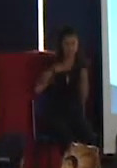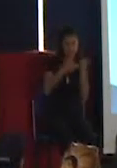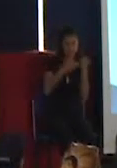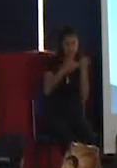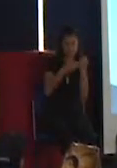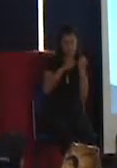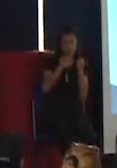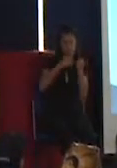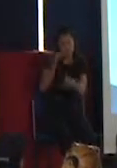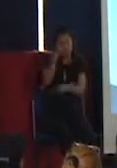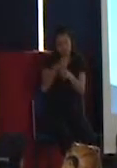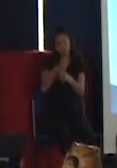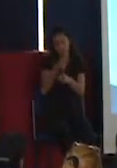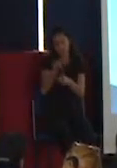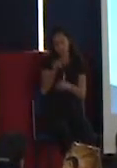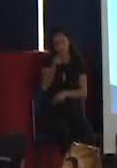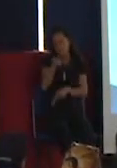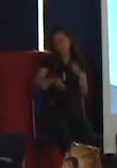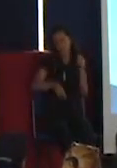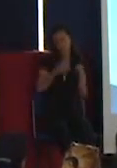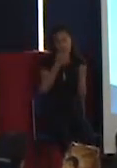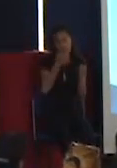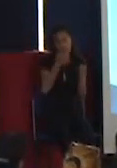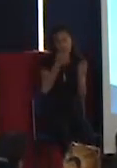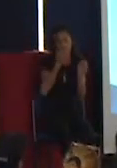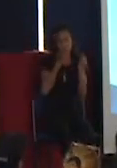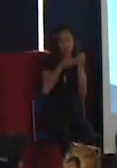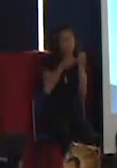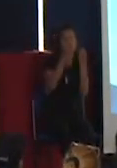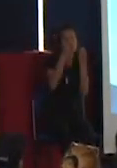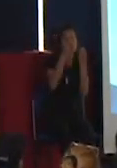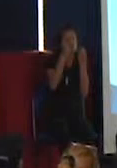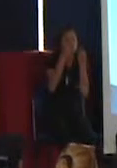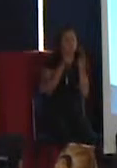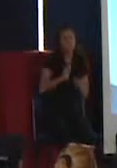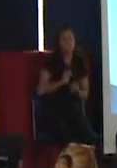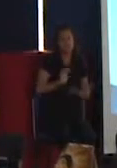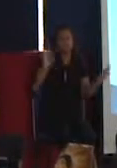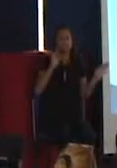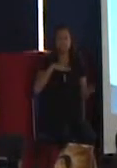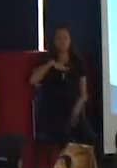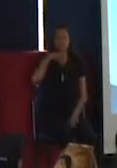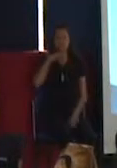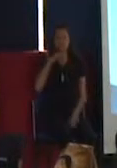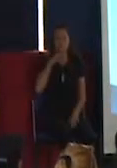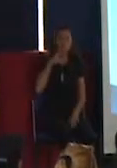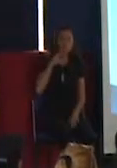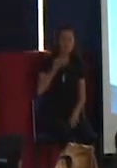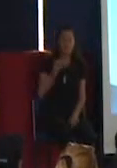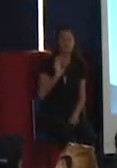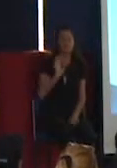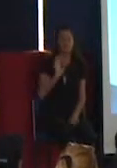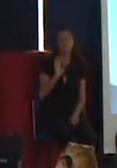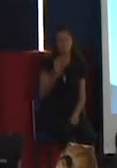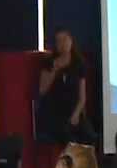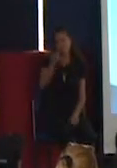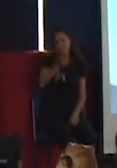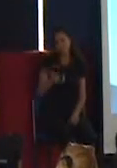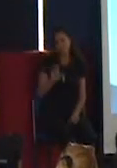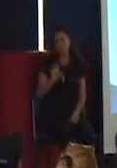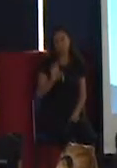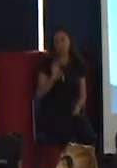Efectivamente, usted no se puede quedar solamente con esa formación que tiene, ¿sí? Usted tiene que emplear dentro de